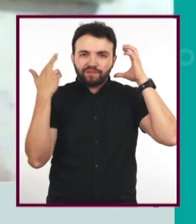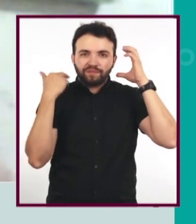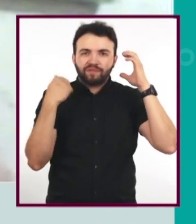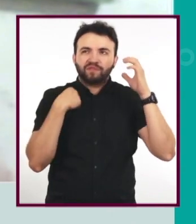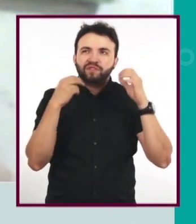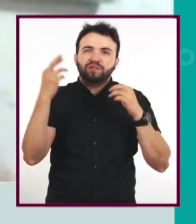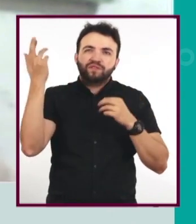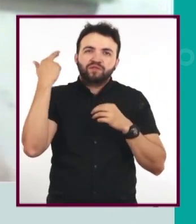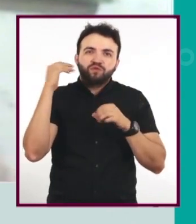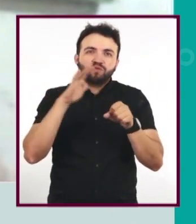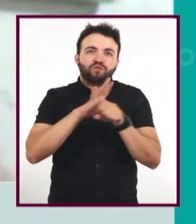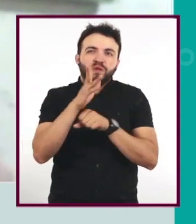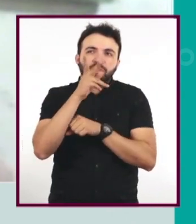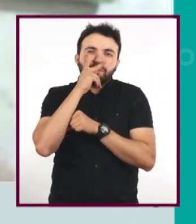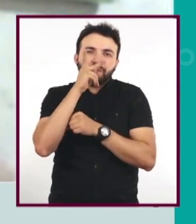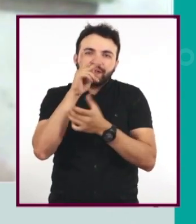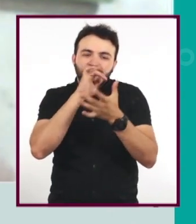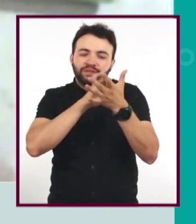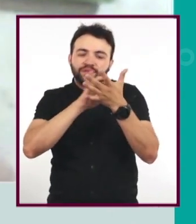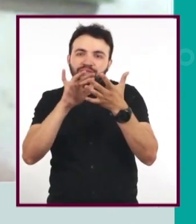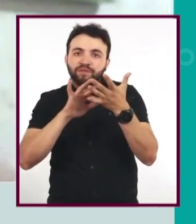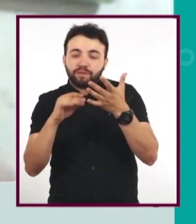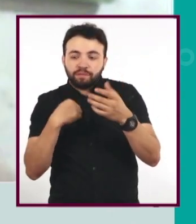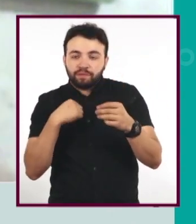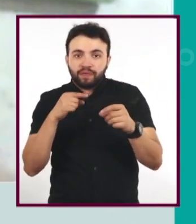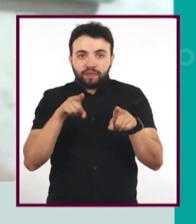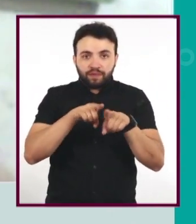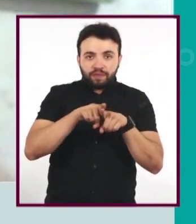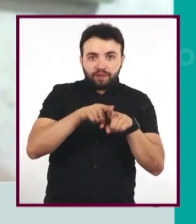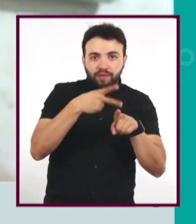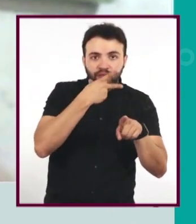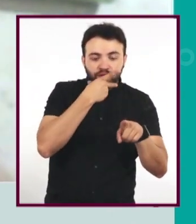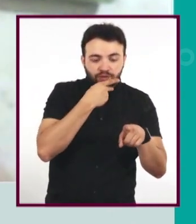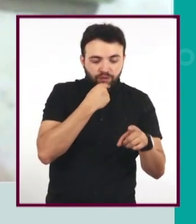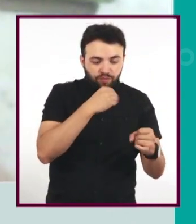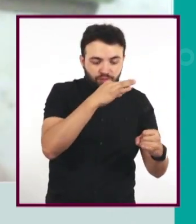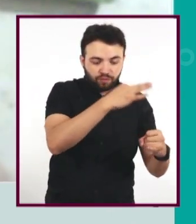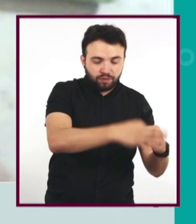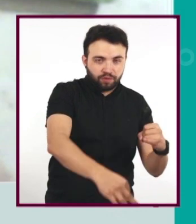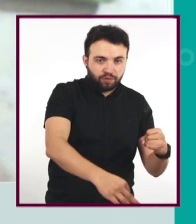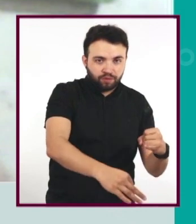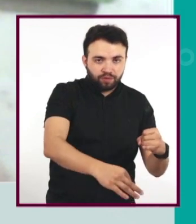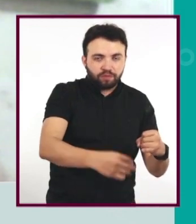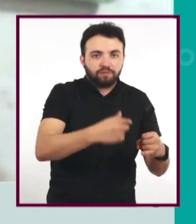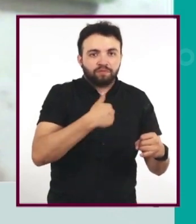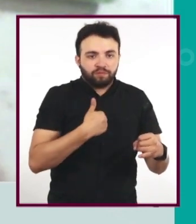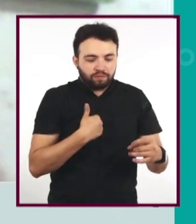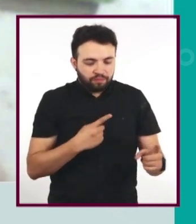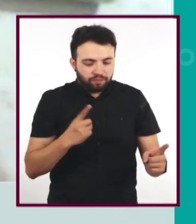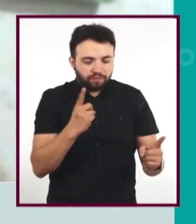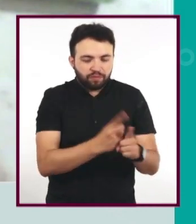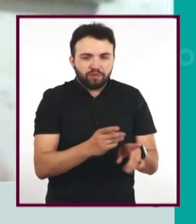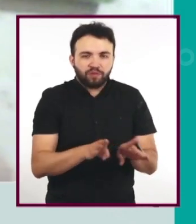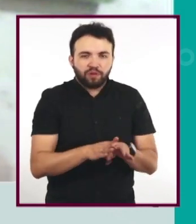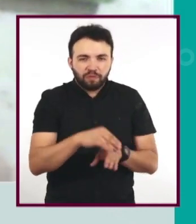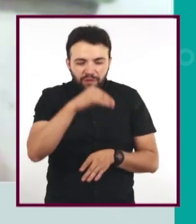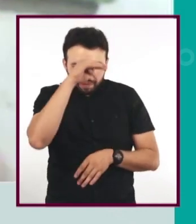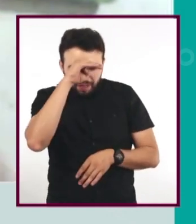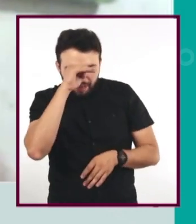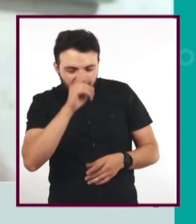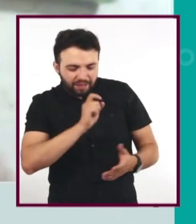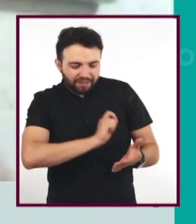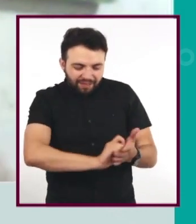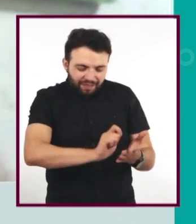jugar, a crear canciones. No se puede salir a la calle, pero salimos ya sea a la azotea, ver